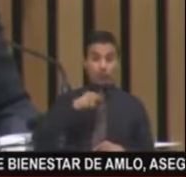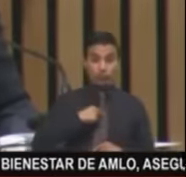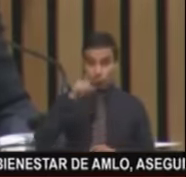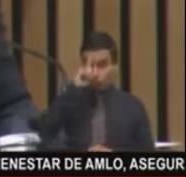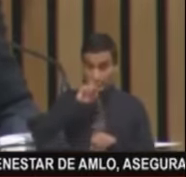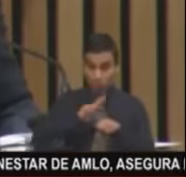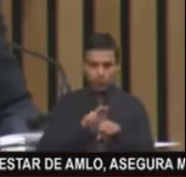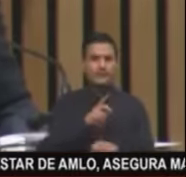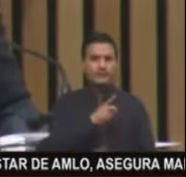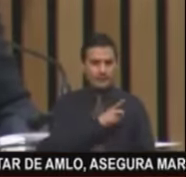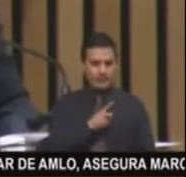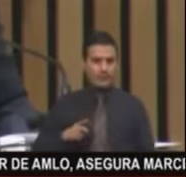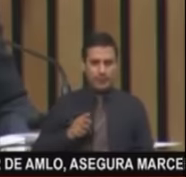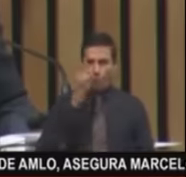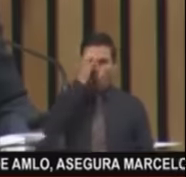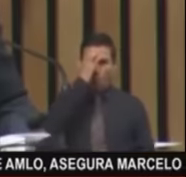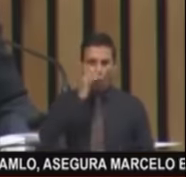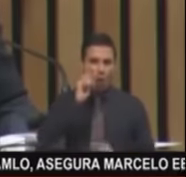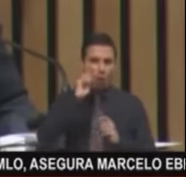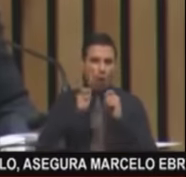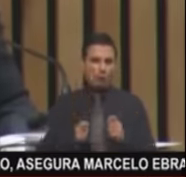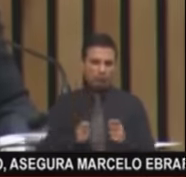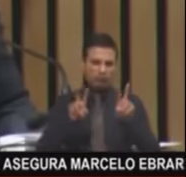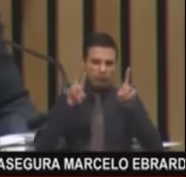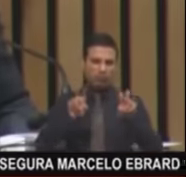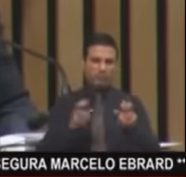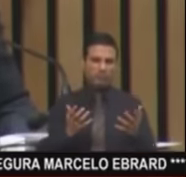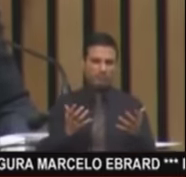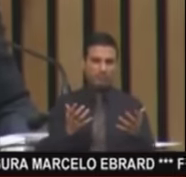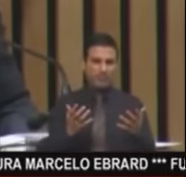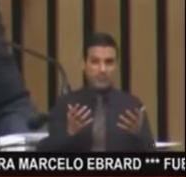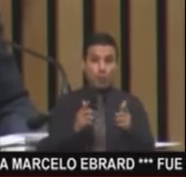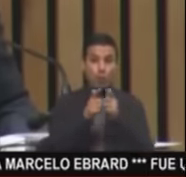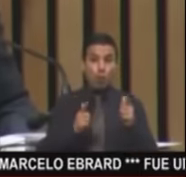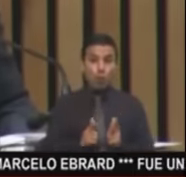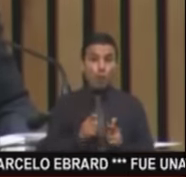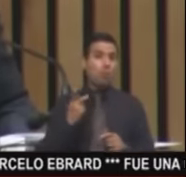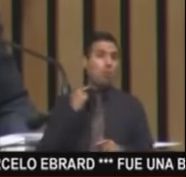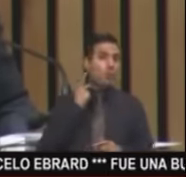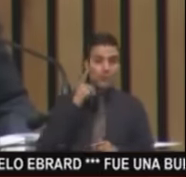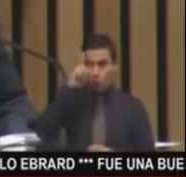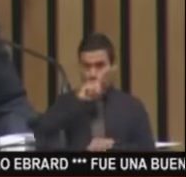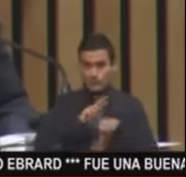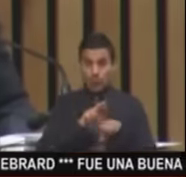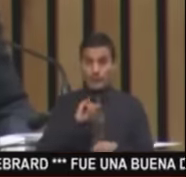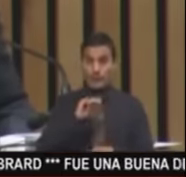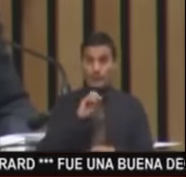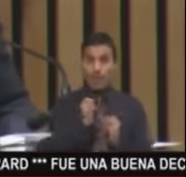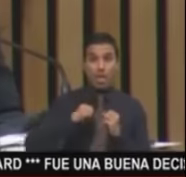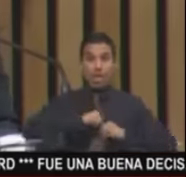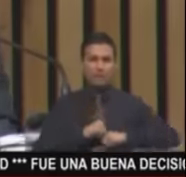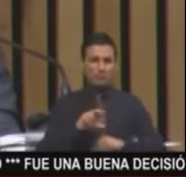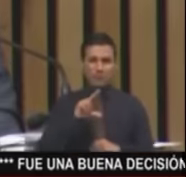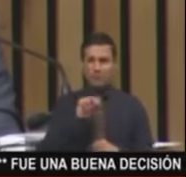un asunto que tiene, y como dice Ciro Murayama, lo ha expresado también Lorenzo Córdoba, diciendo, es una contradicción de facto que por un